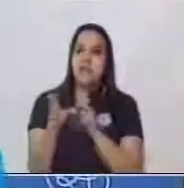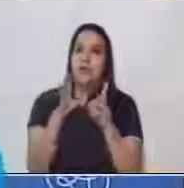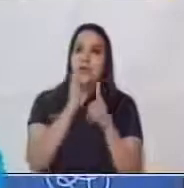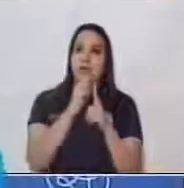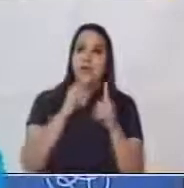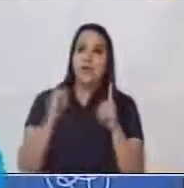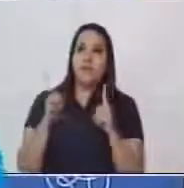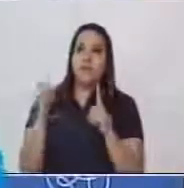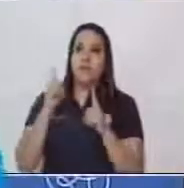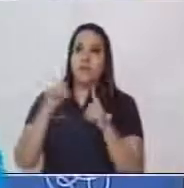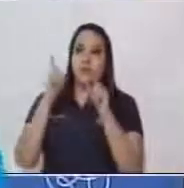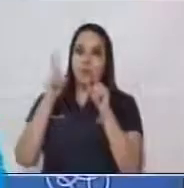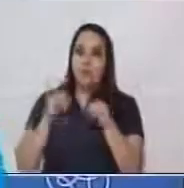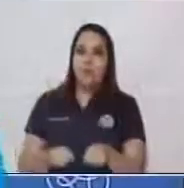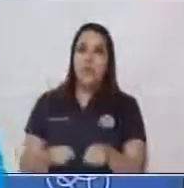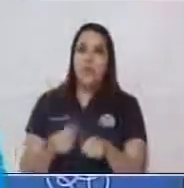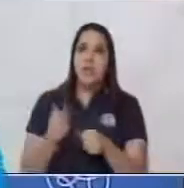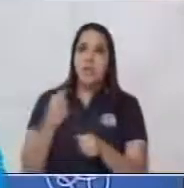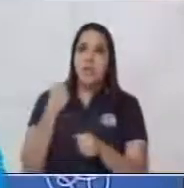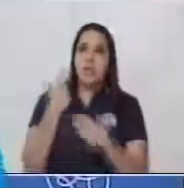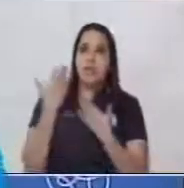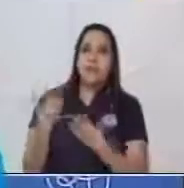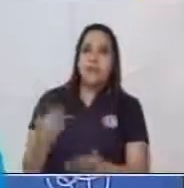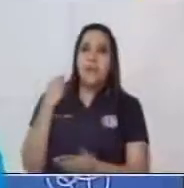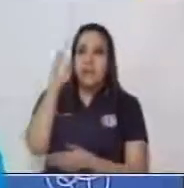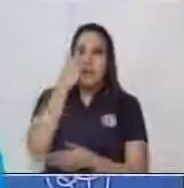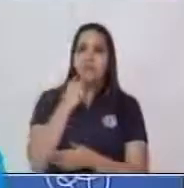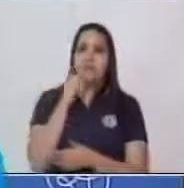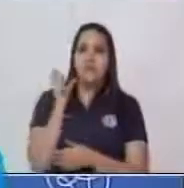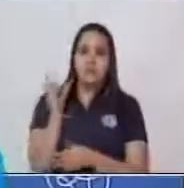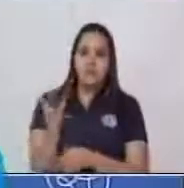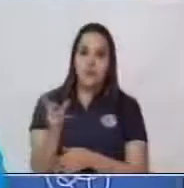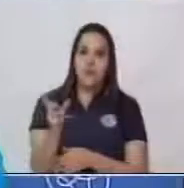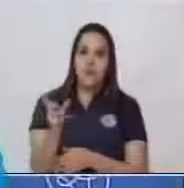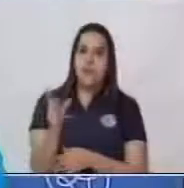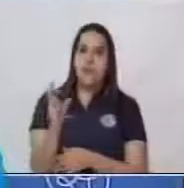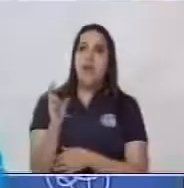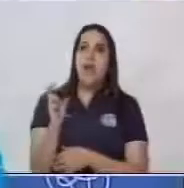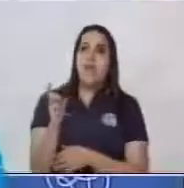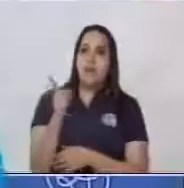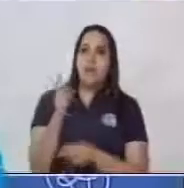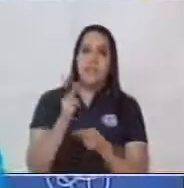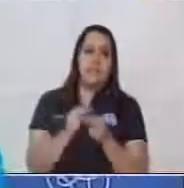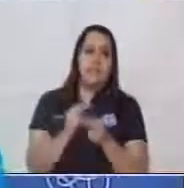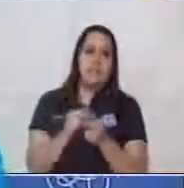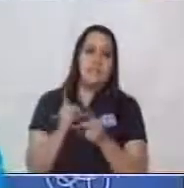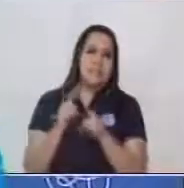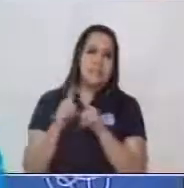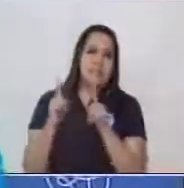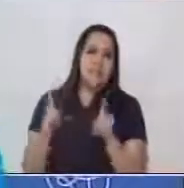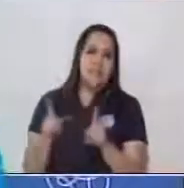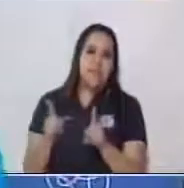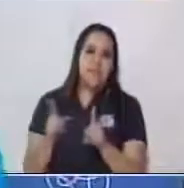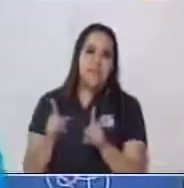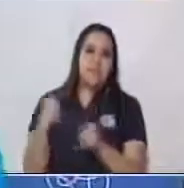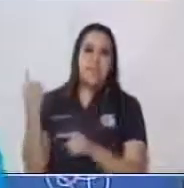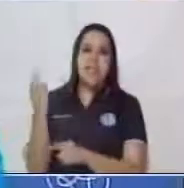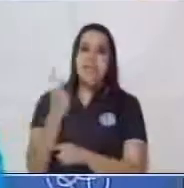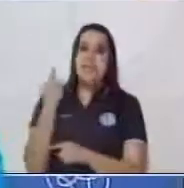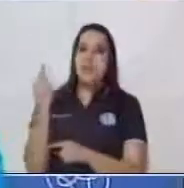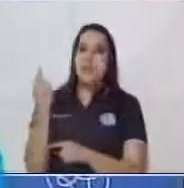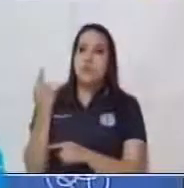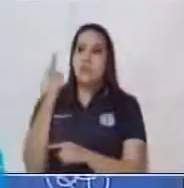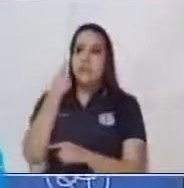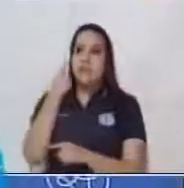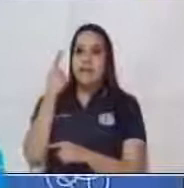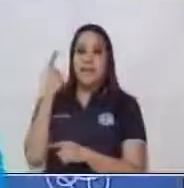puede asignar un sujeto, entonces por eso es llamada oración impersonal. Y algo importante es que